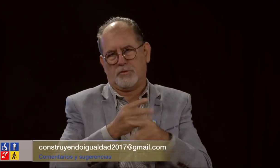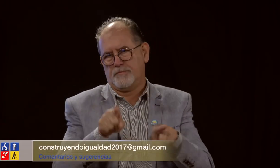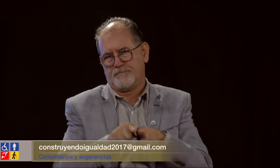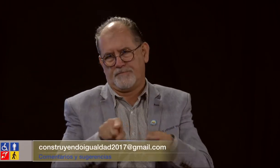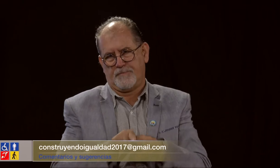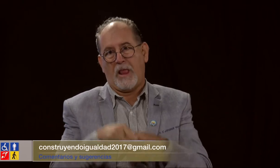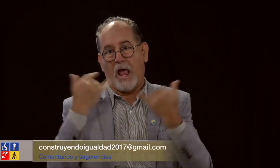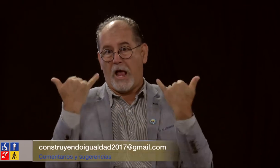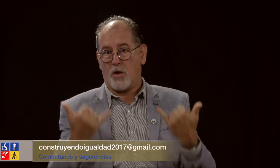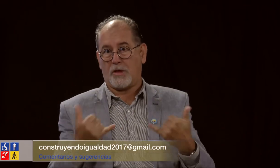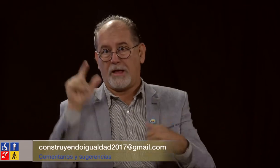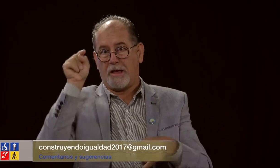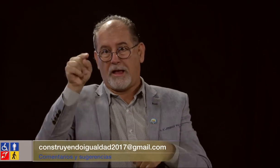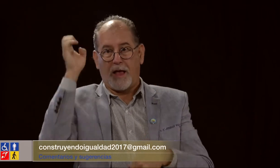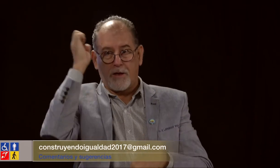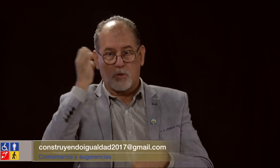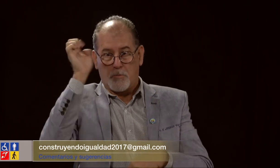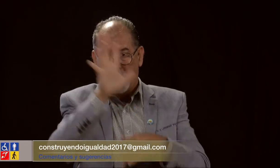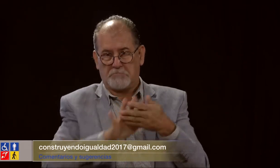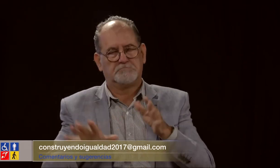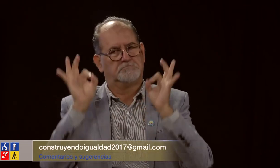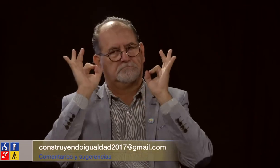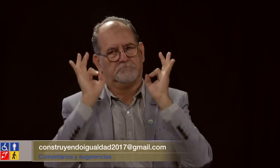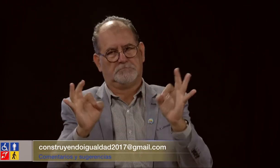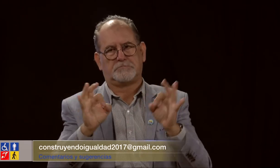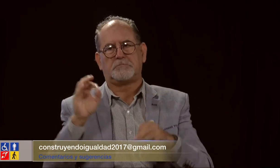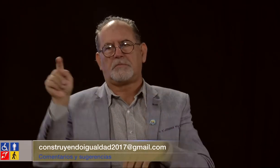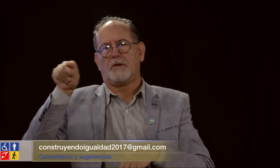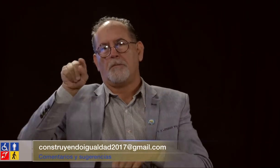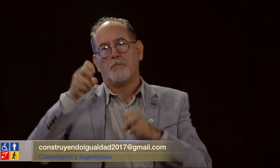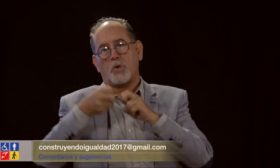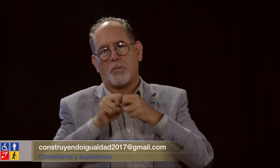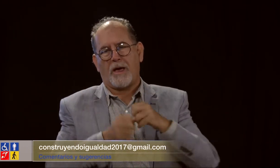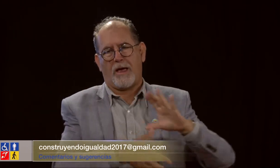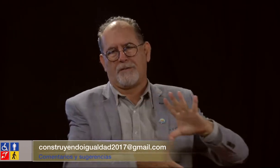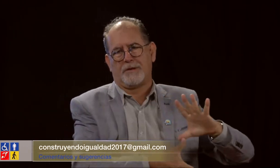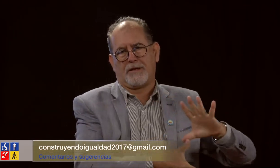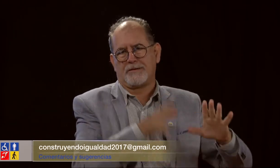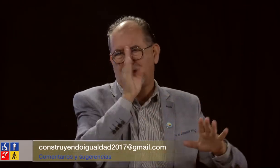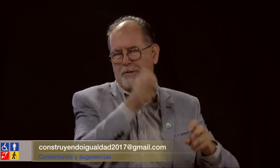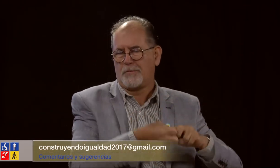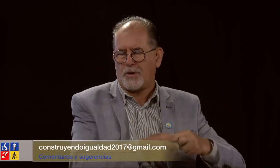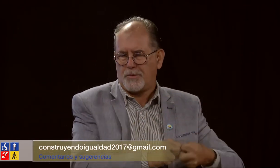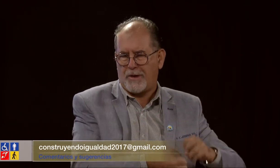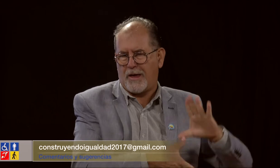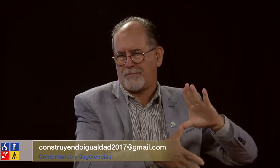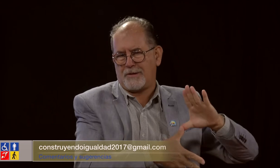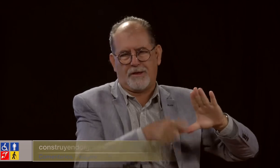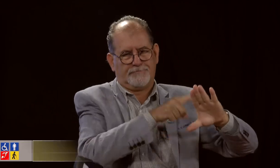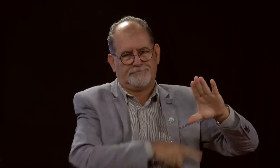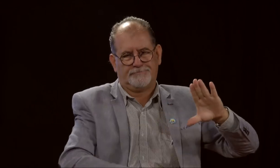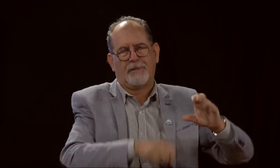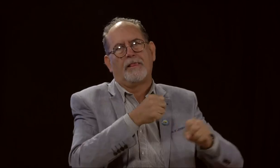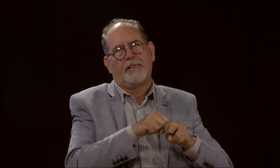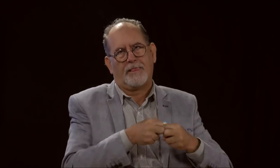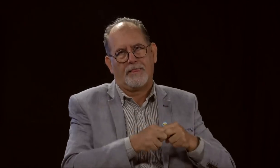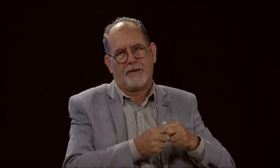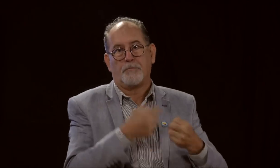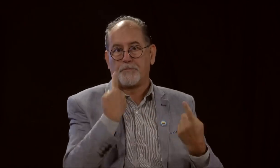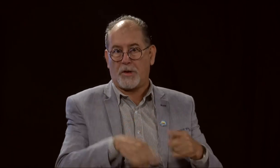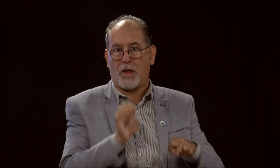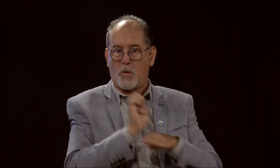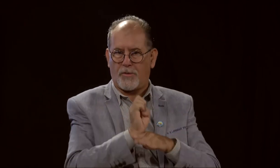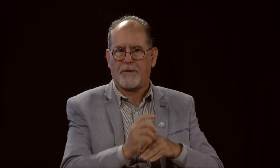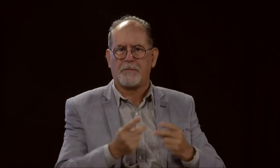igualdad en todo el mundo. En Europa es algo excelente. En América nosotros tenemos todavía